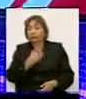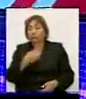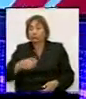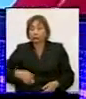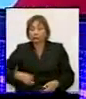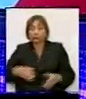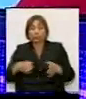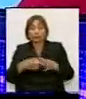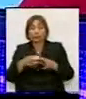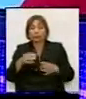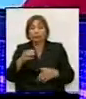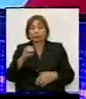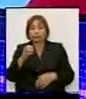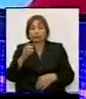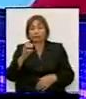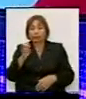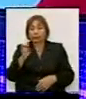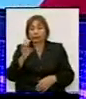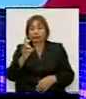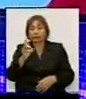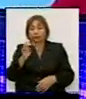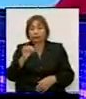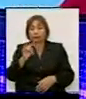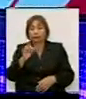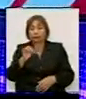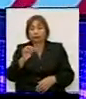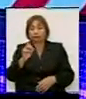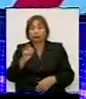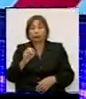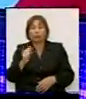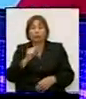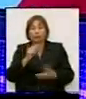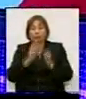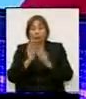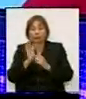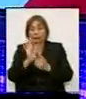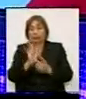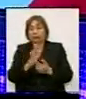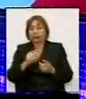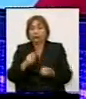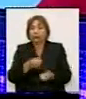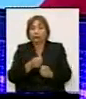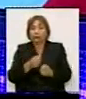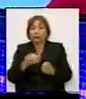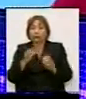del congresista Edmundo del Águila, representante de Acción Popular,